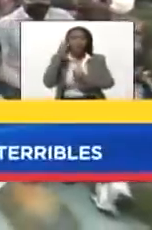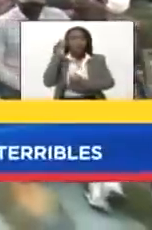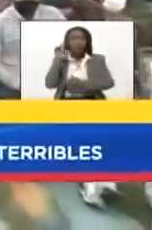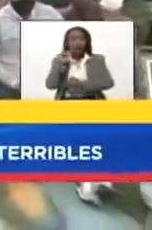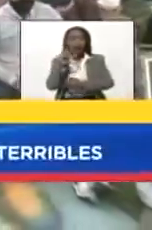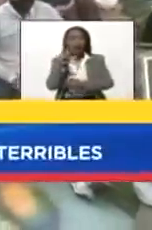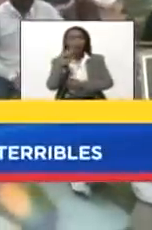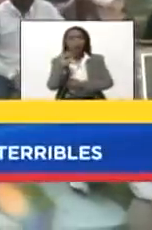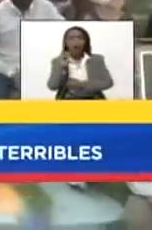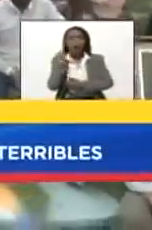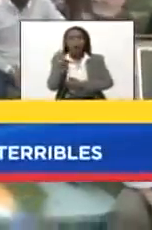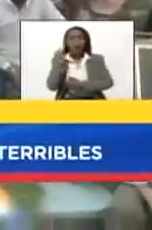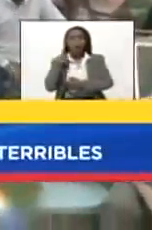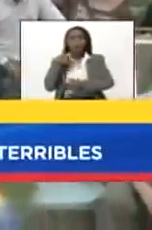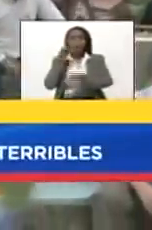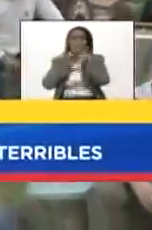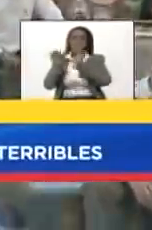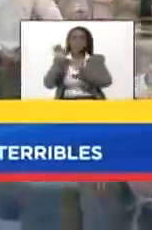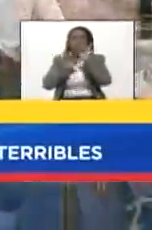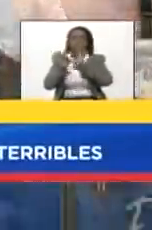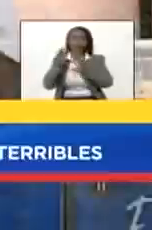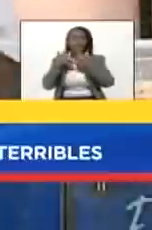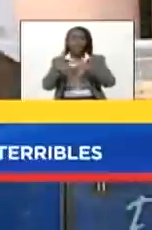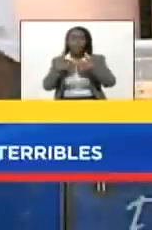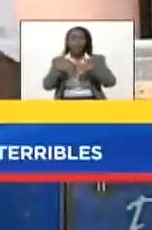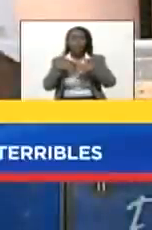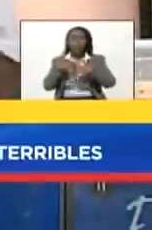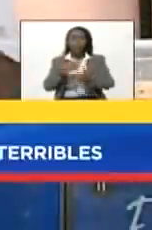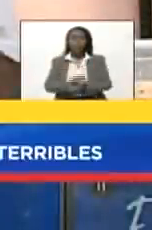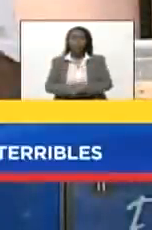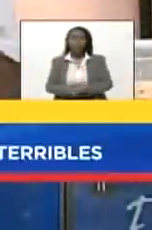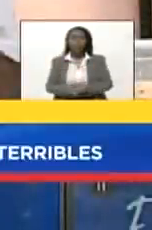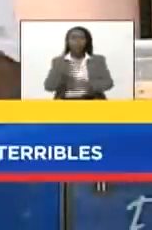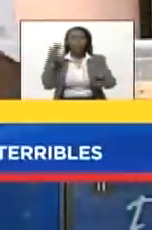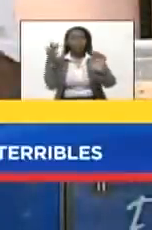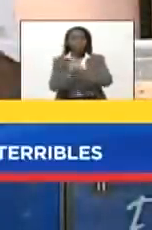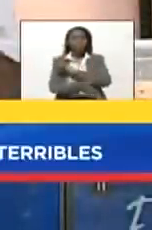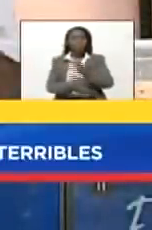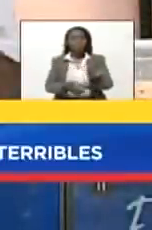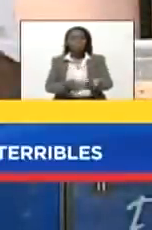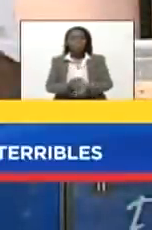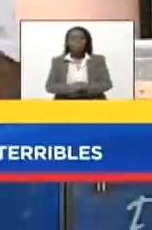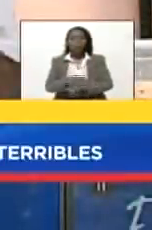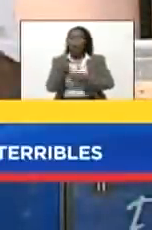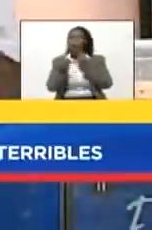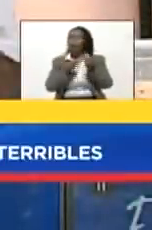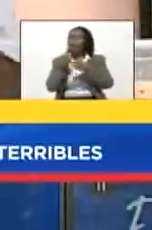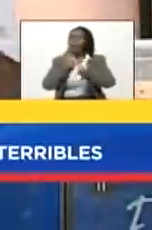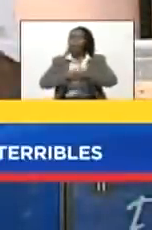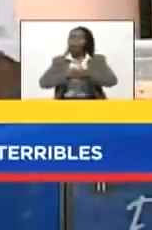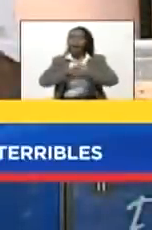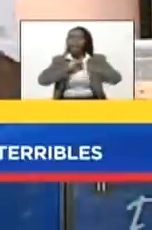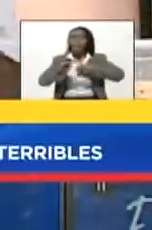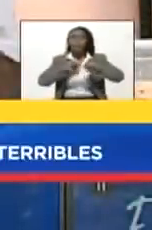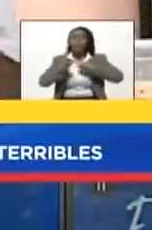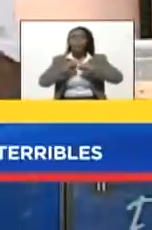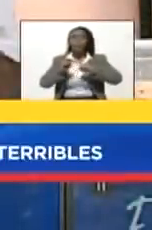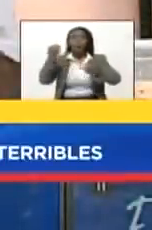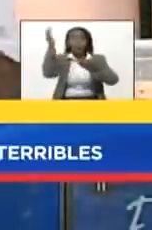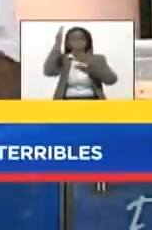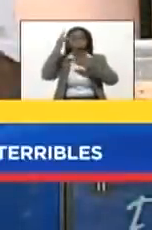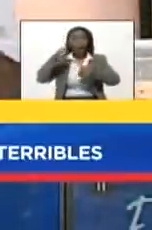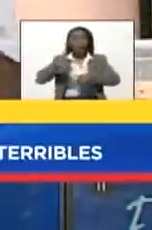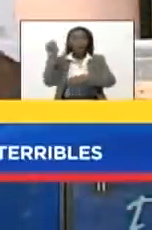Núñez me hiciera algunas reflexiones sobre cómo está el movimiento indígena de